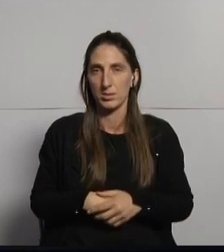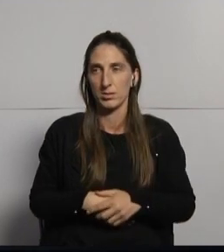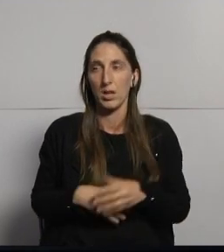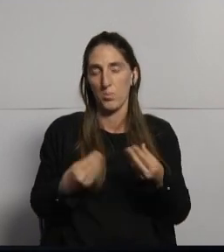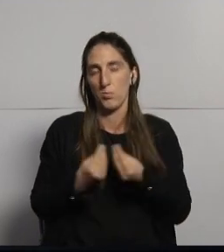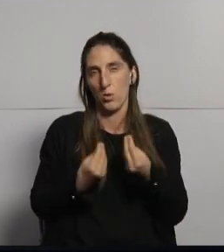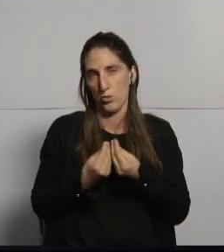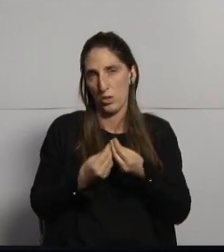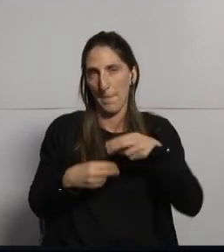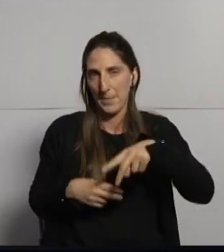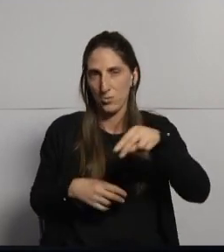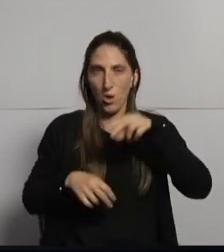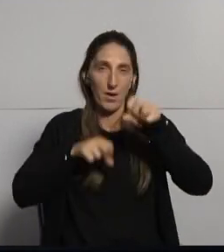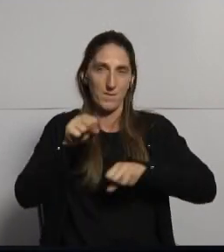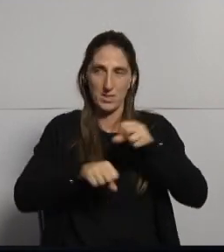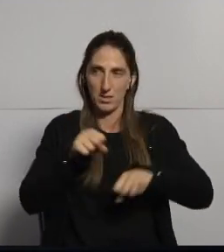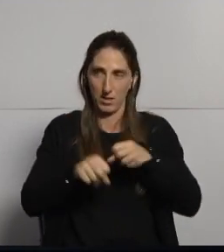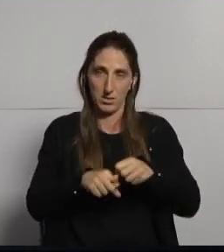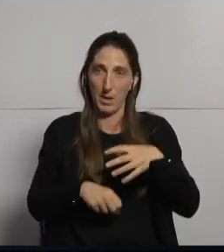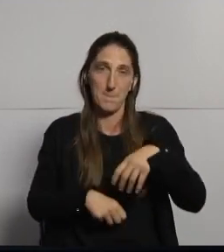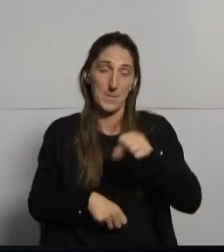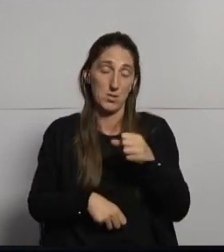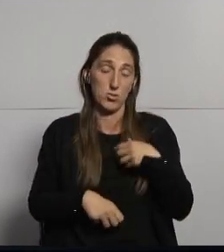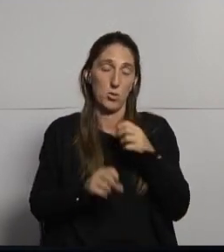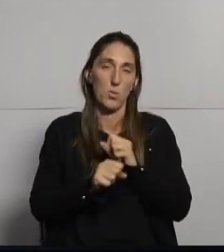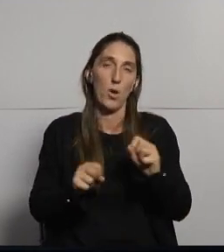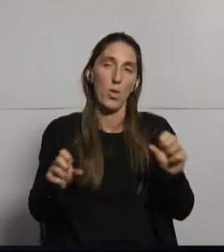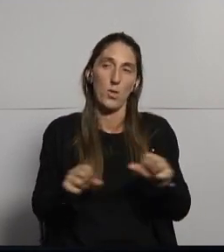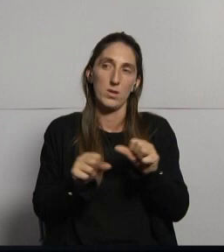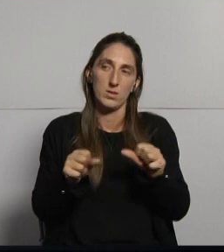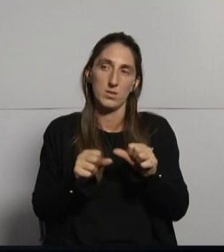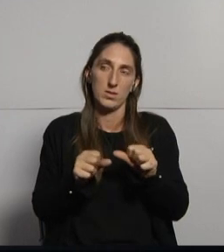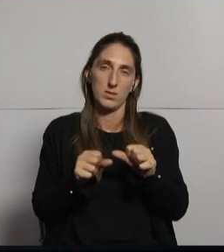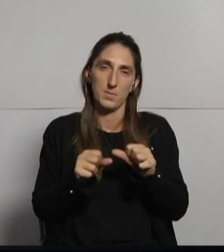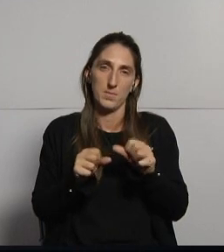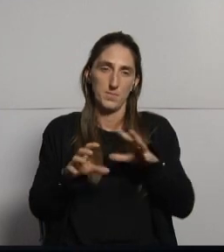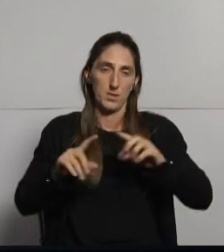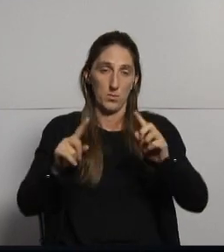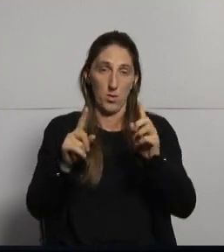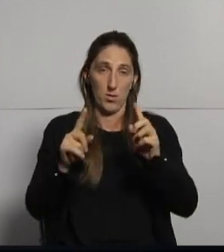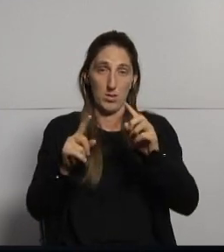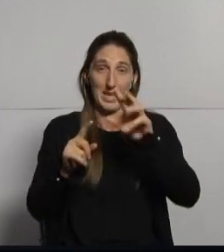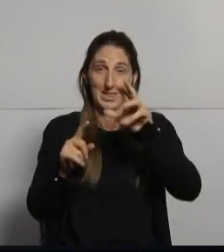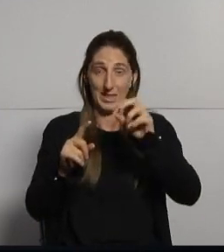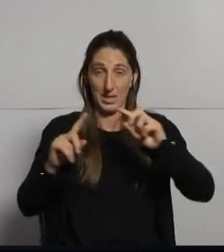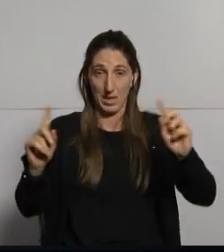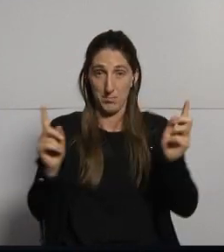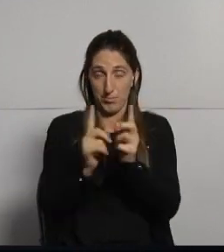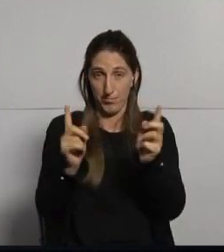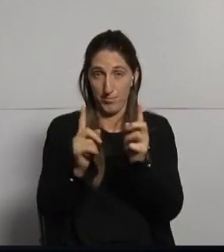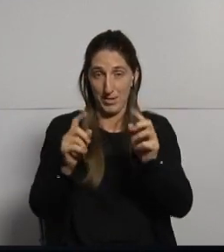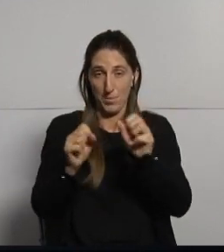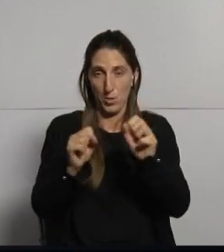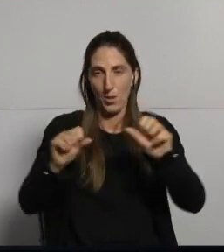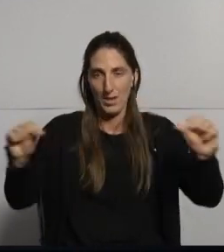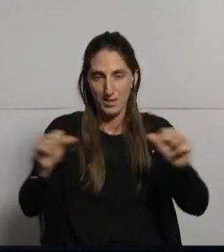muchas personas, bicicletas y demás, y yo puedo hacer lo que se llama videosinapsis, que es la compresión de ese video de 30 minutos, lo puedo llevar a